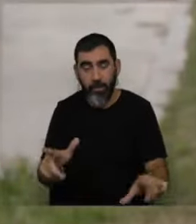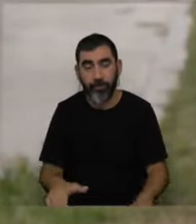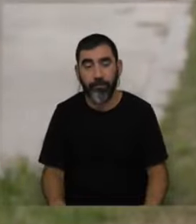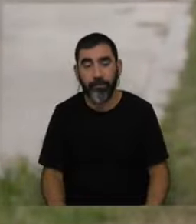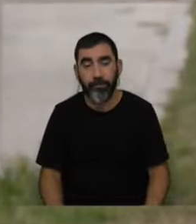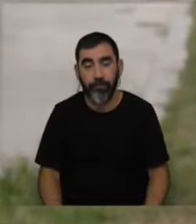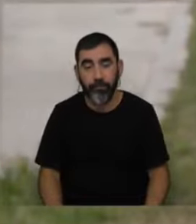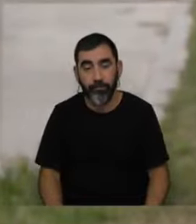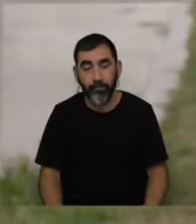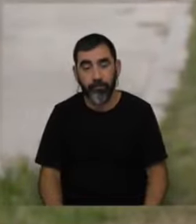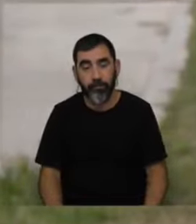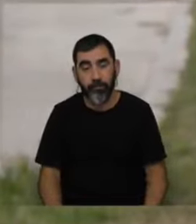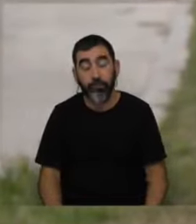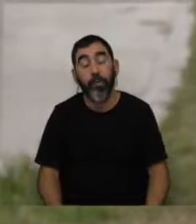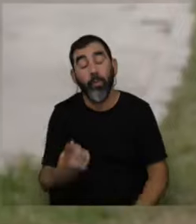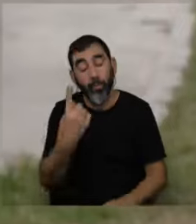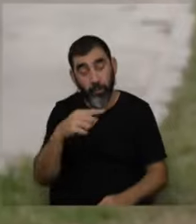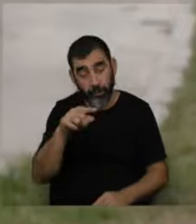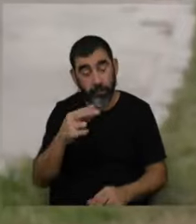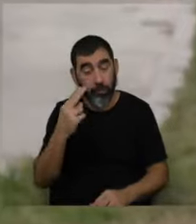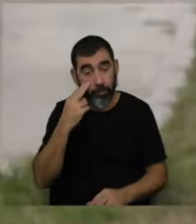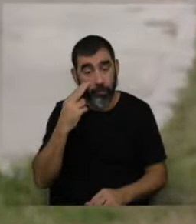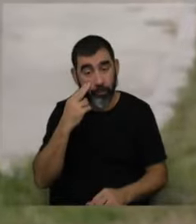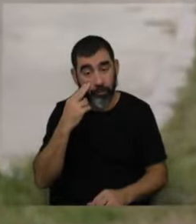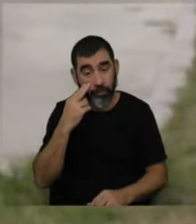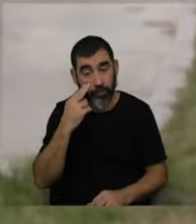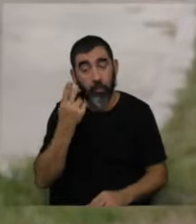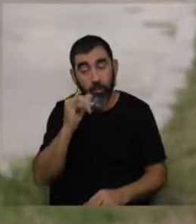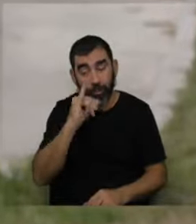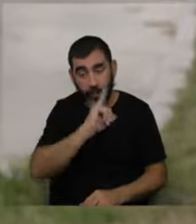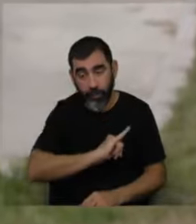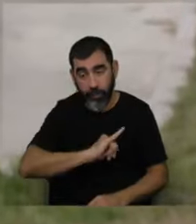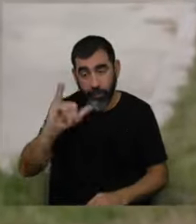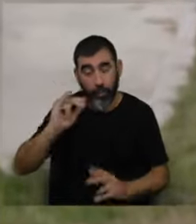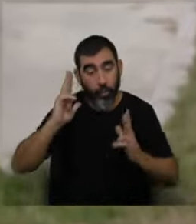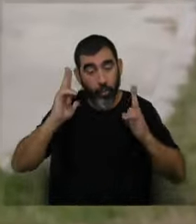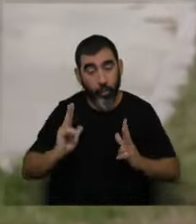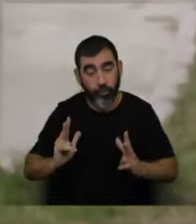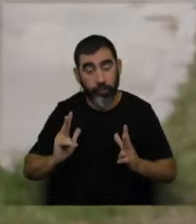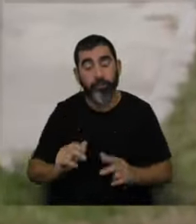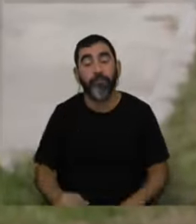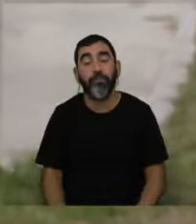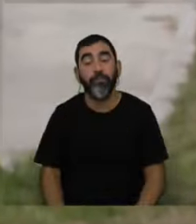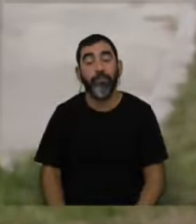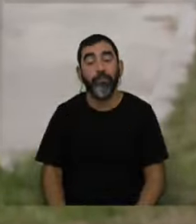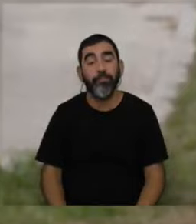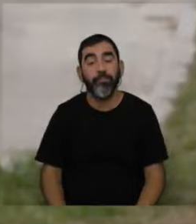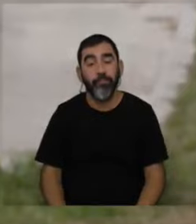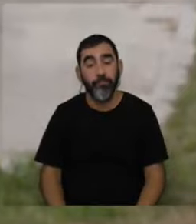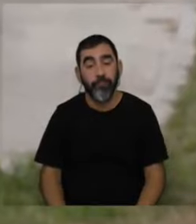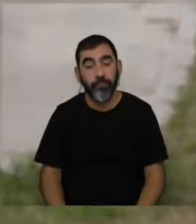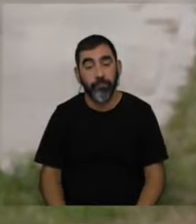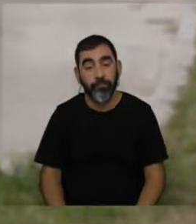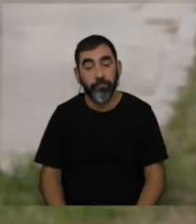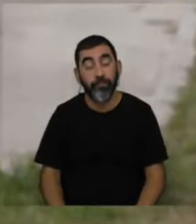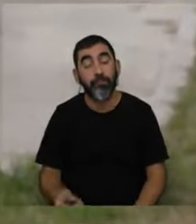eh uno de los detonantes justamente para que ellos terminaran presentando una denuncia más formal que la que ya se venía trabajando y por la cual